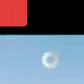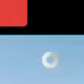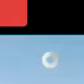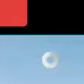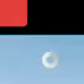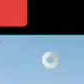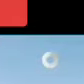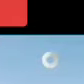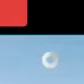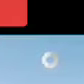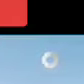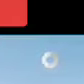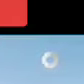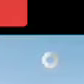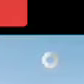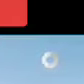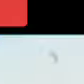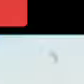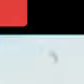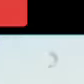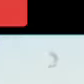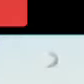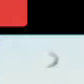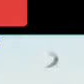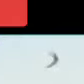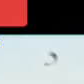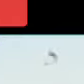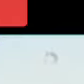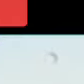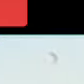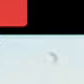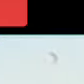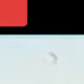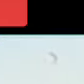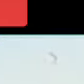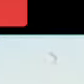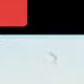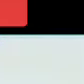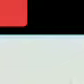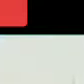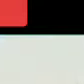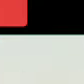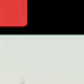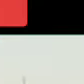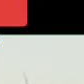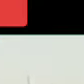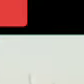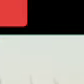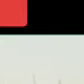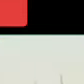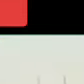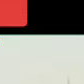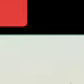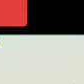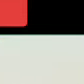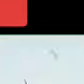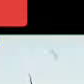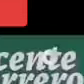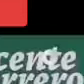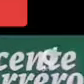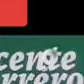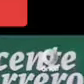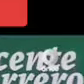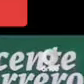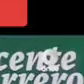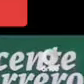de 2017, los entonces alcaldes de dichos municipios firmaron un memorándum de entendimiento suscrito por